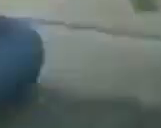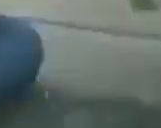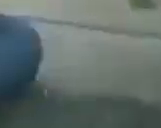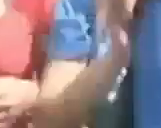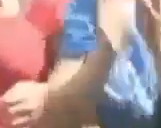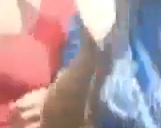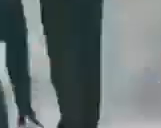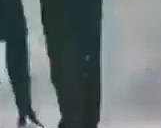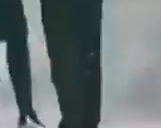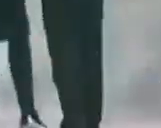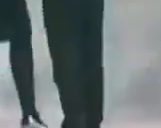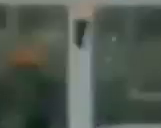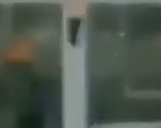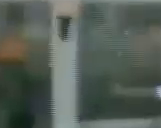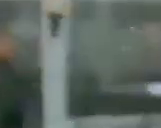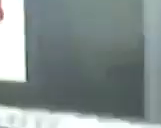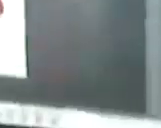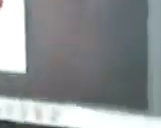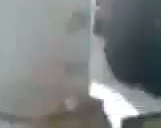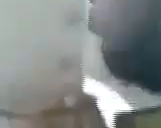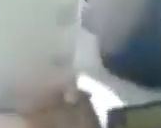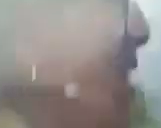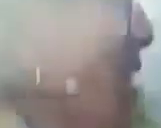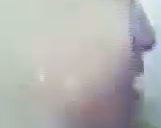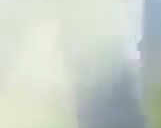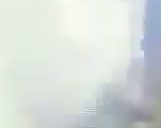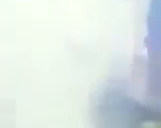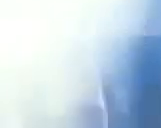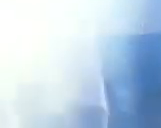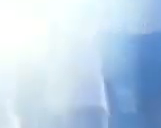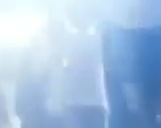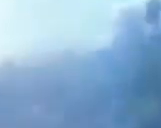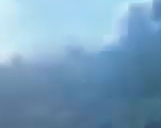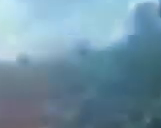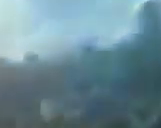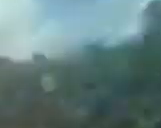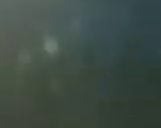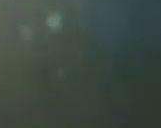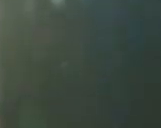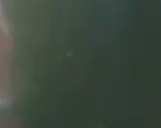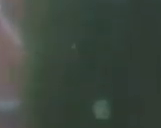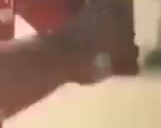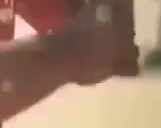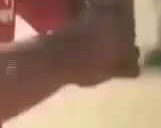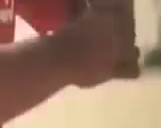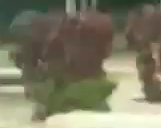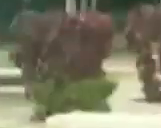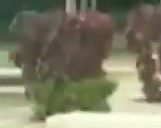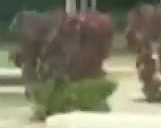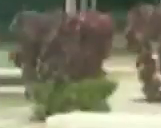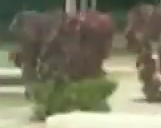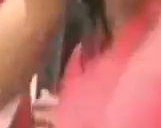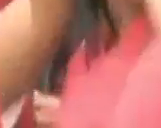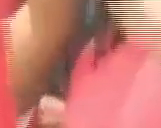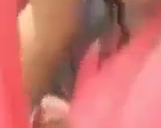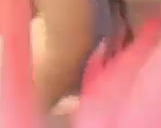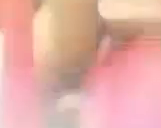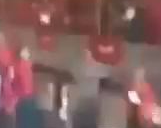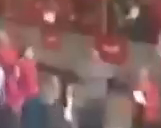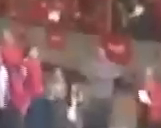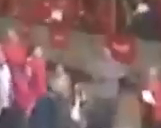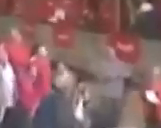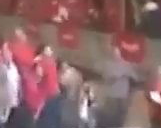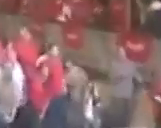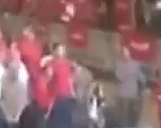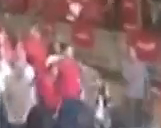quiero comprometerlos a ustedes con la lucha de todos los días, con la batalla de todos los días y con la